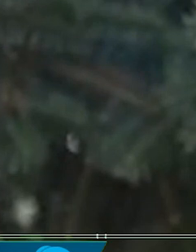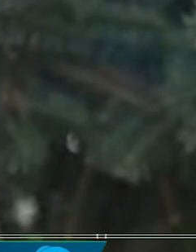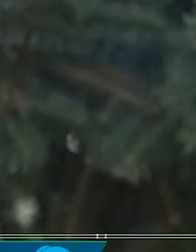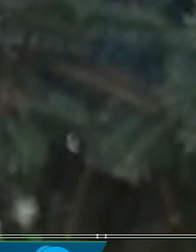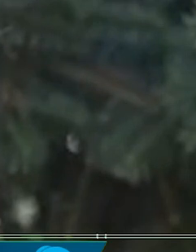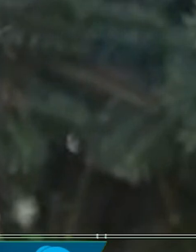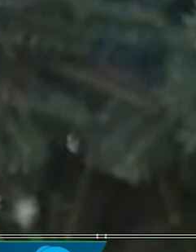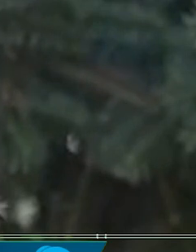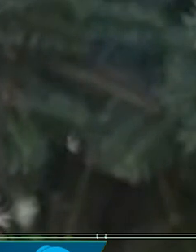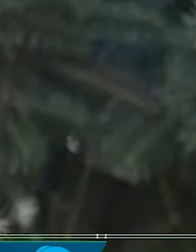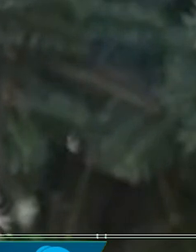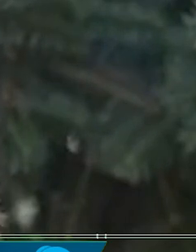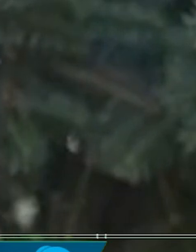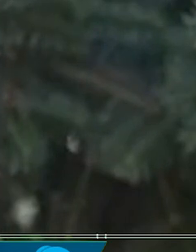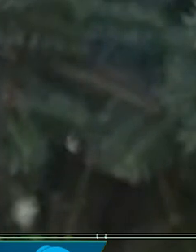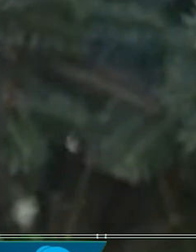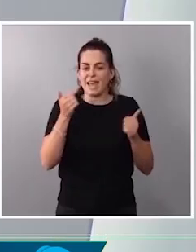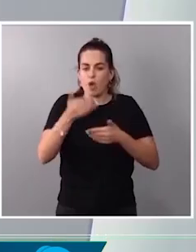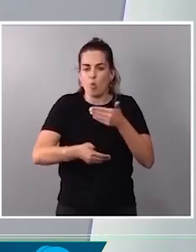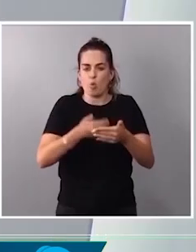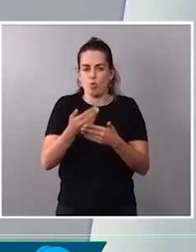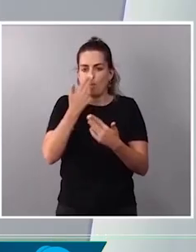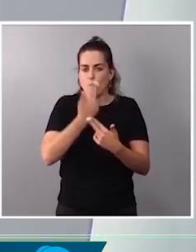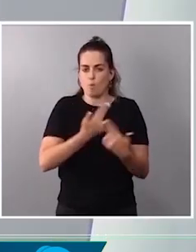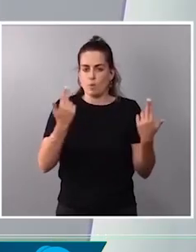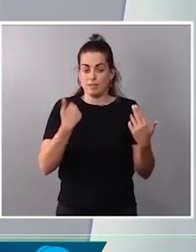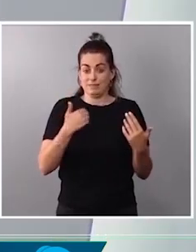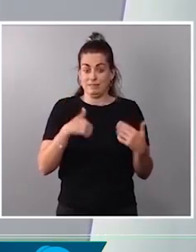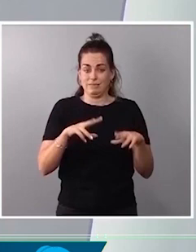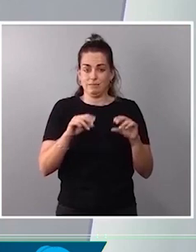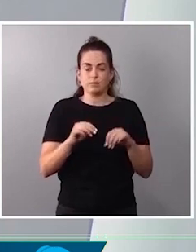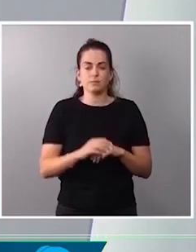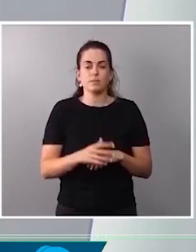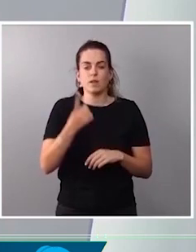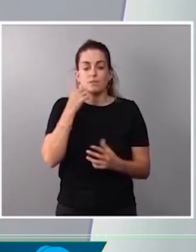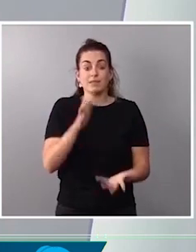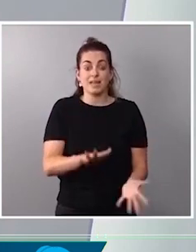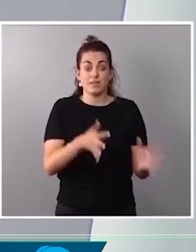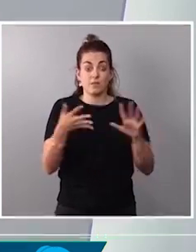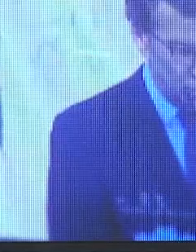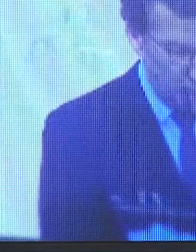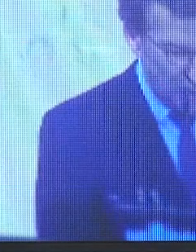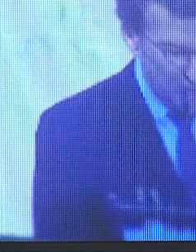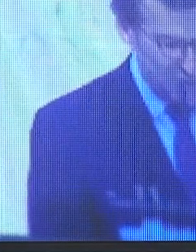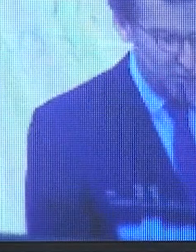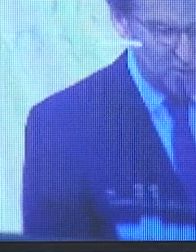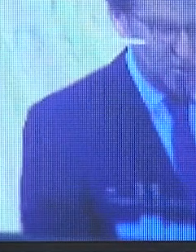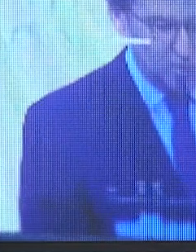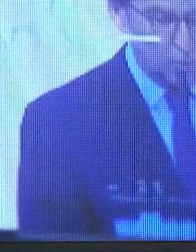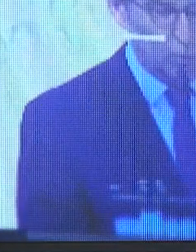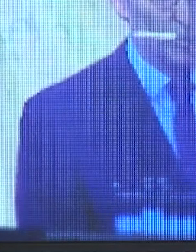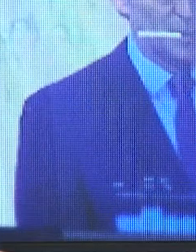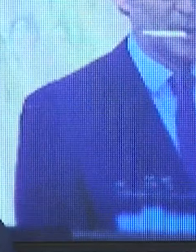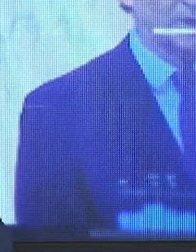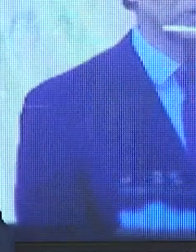varapalo. Esto es lo que yo pienso humildemente, pues como humilde ciudadano, que es lo que soy, don Javier. Pues nada, mientras tanto veremos cómo se